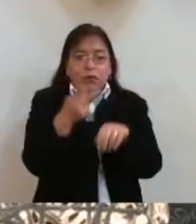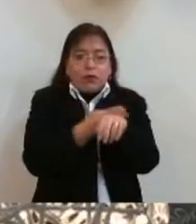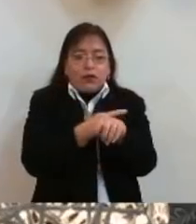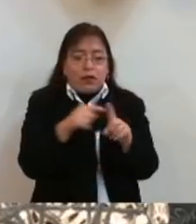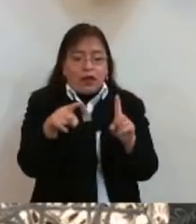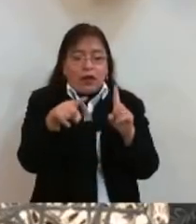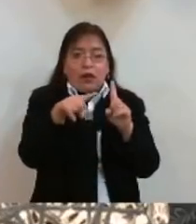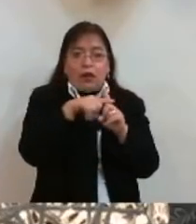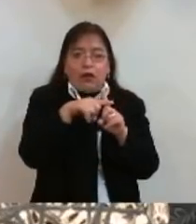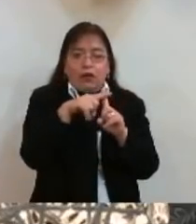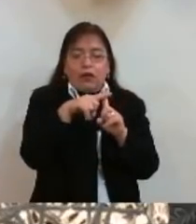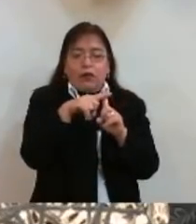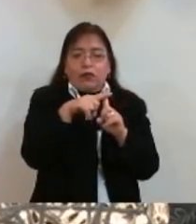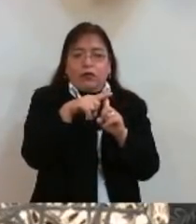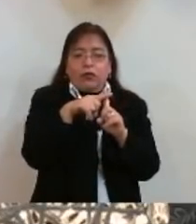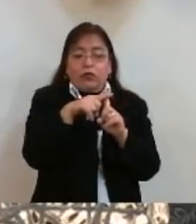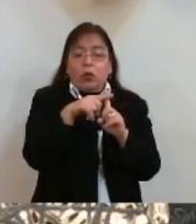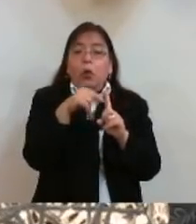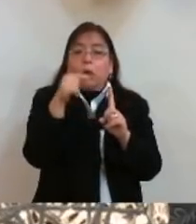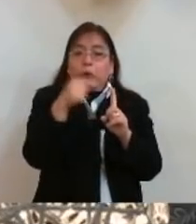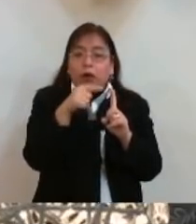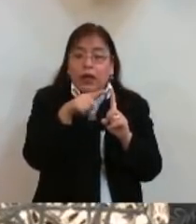Ahí Cristo es rey,